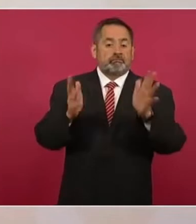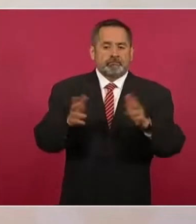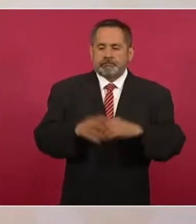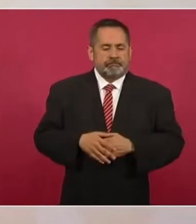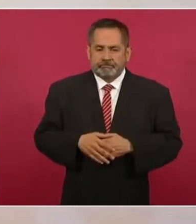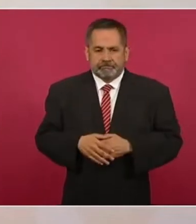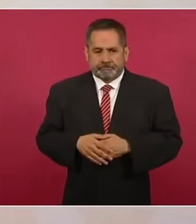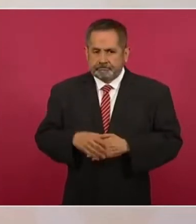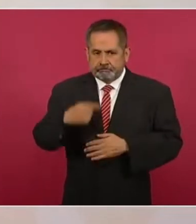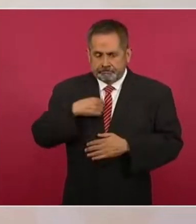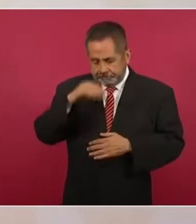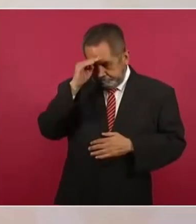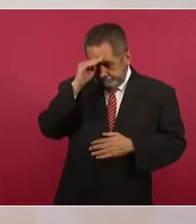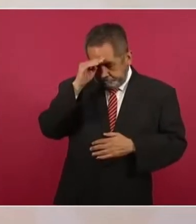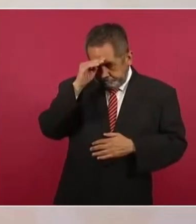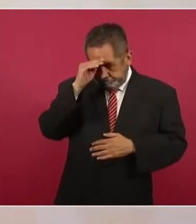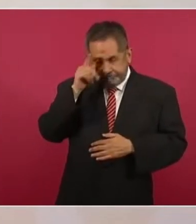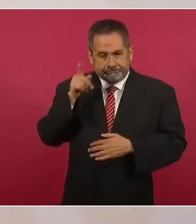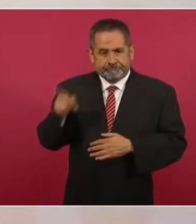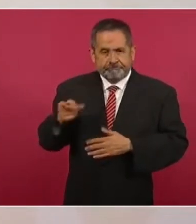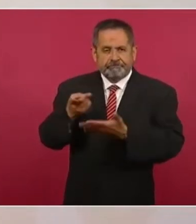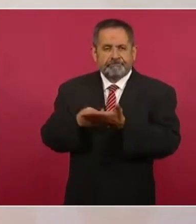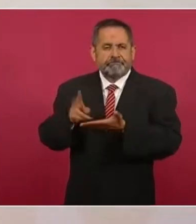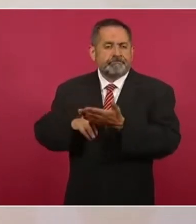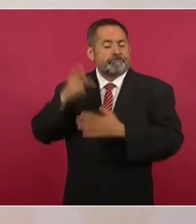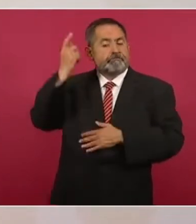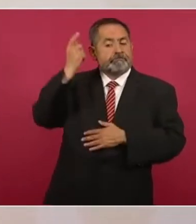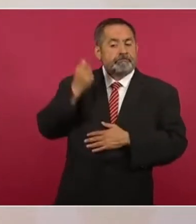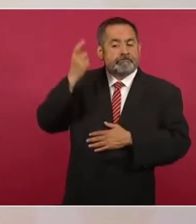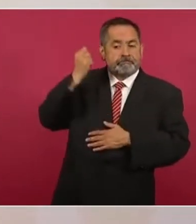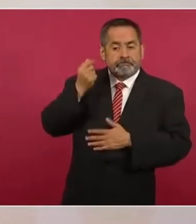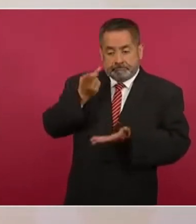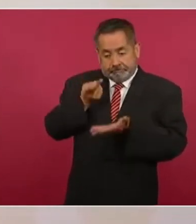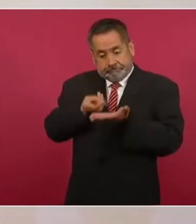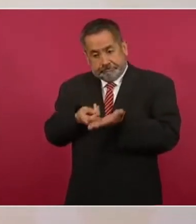el incremento al doble de la pensión universal.